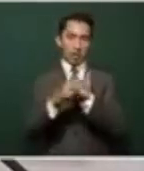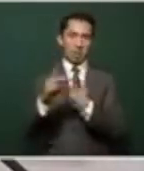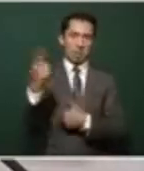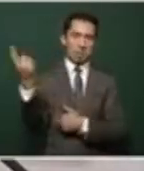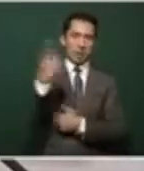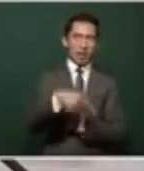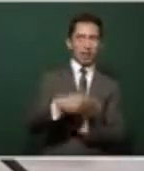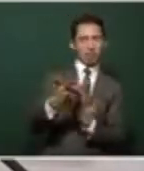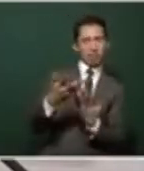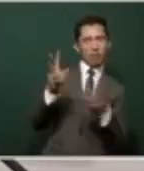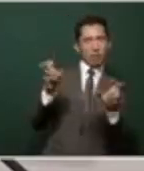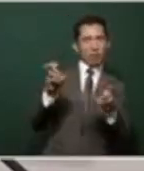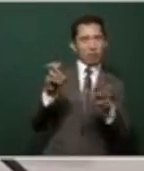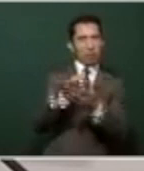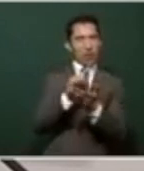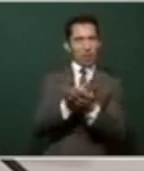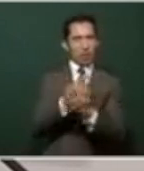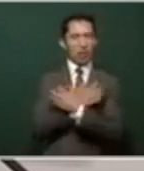si es